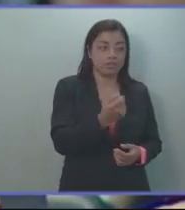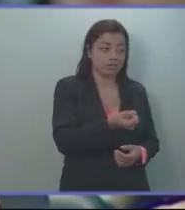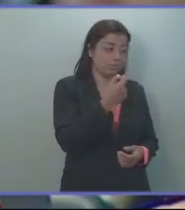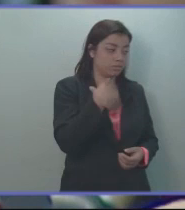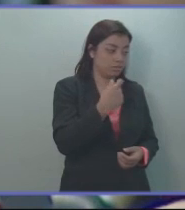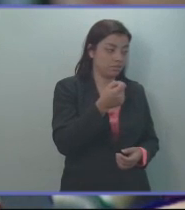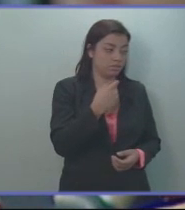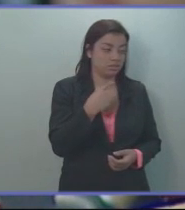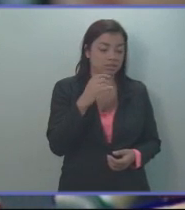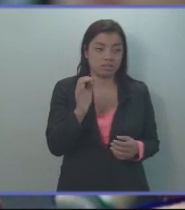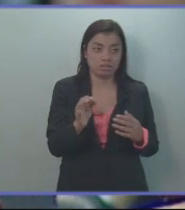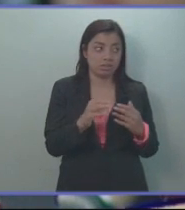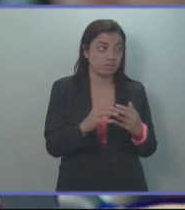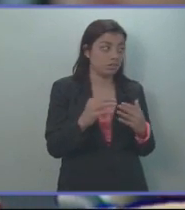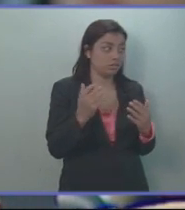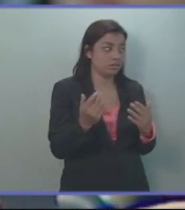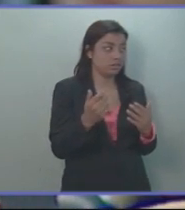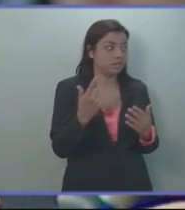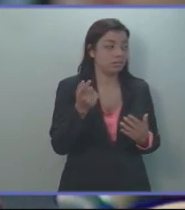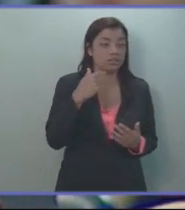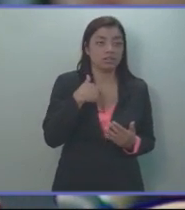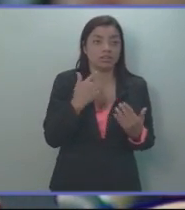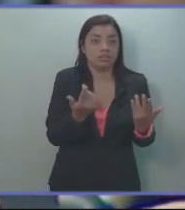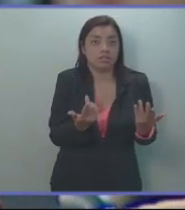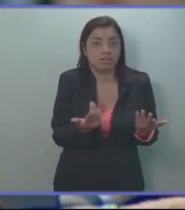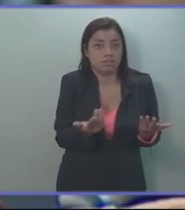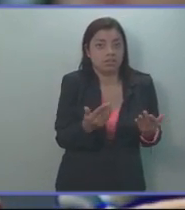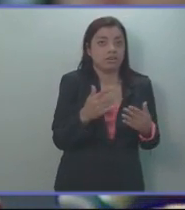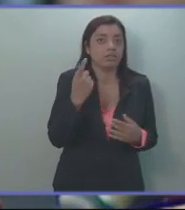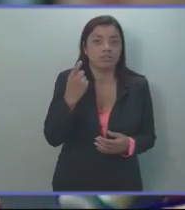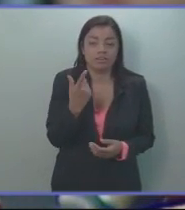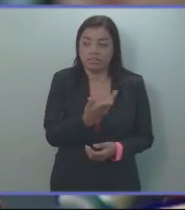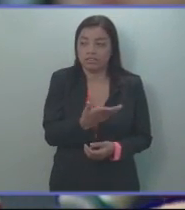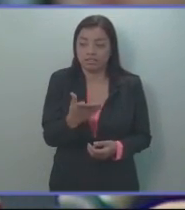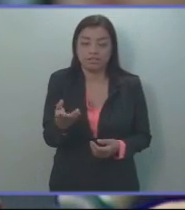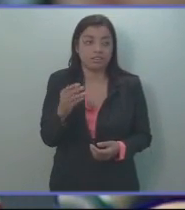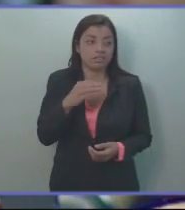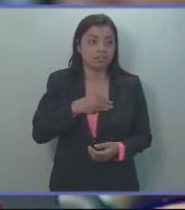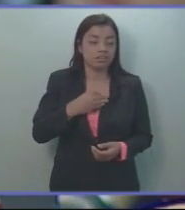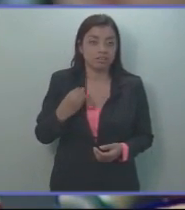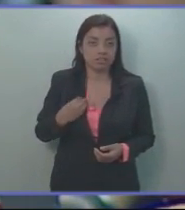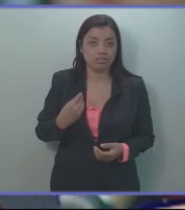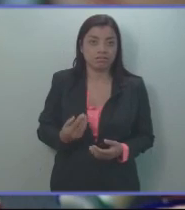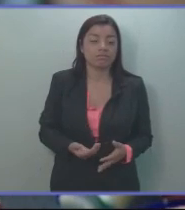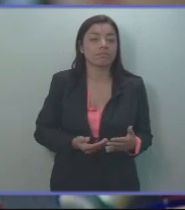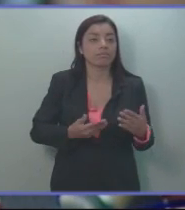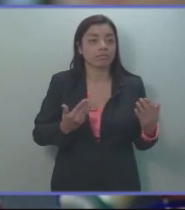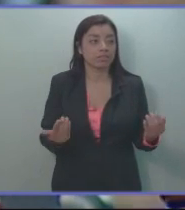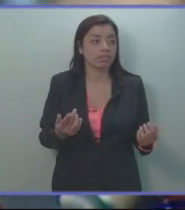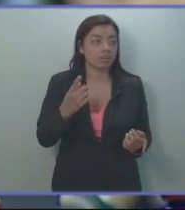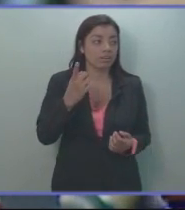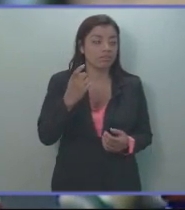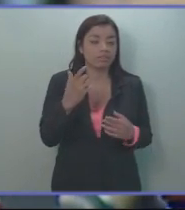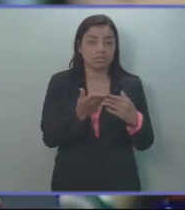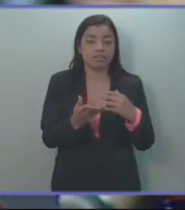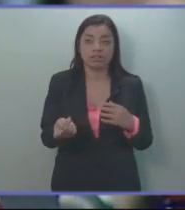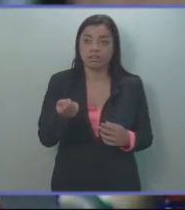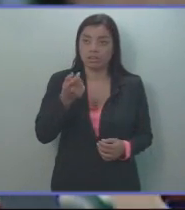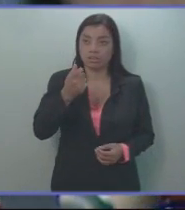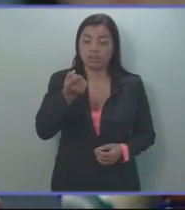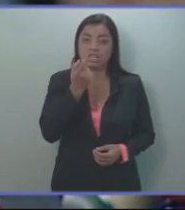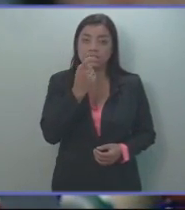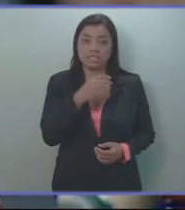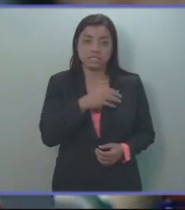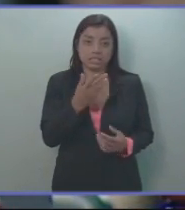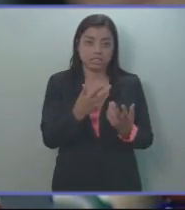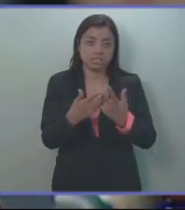medicamentos especializados y no especializados, falta de insumos médicos y no médicos, falta de equipo odontológico,